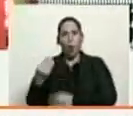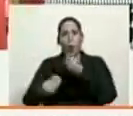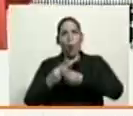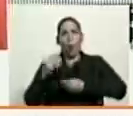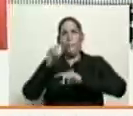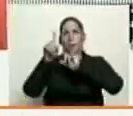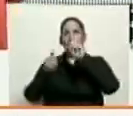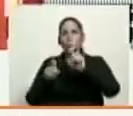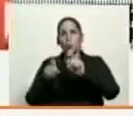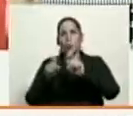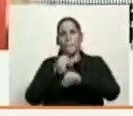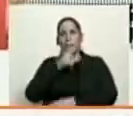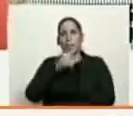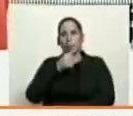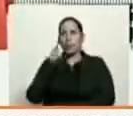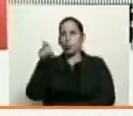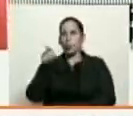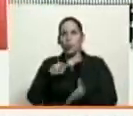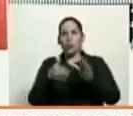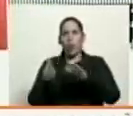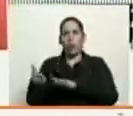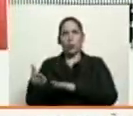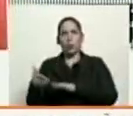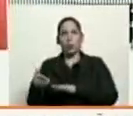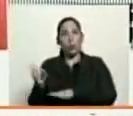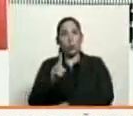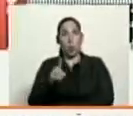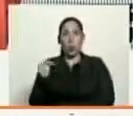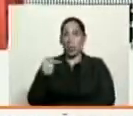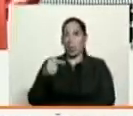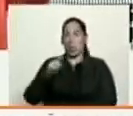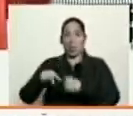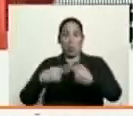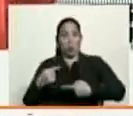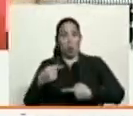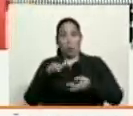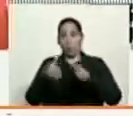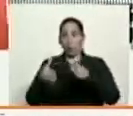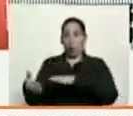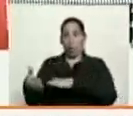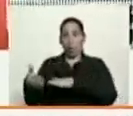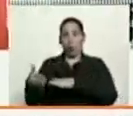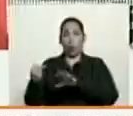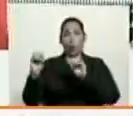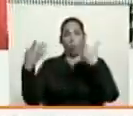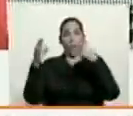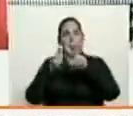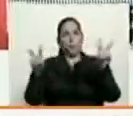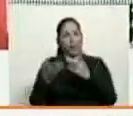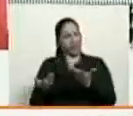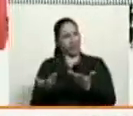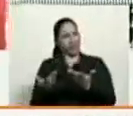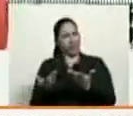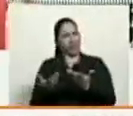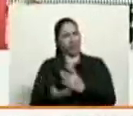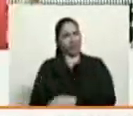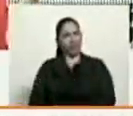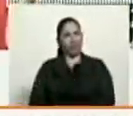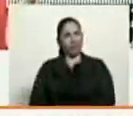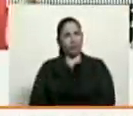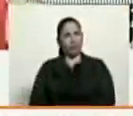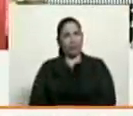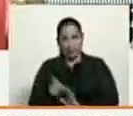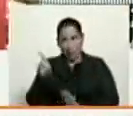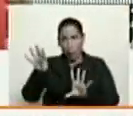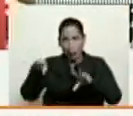periodista, mire usted los muertos, bueno, pero no me podrás negar que después que de los muertos logramos la paz. Lo